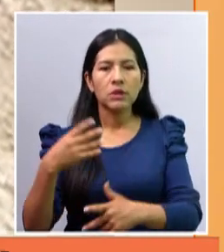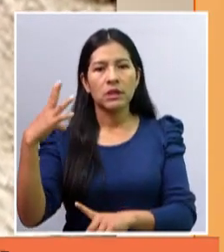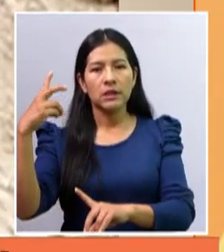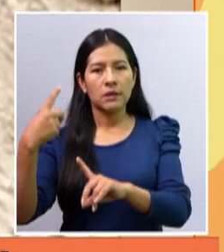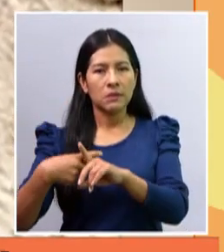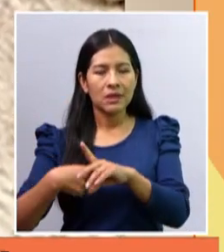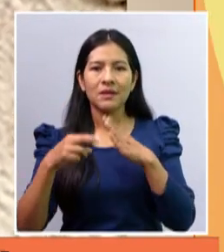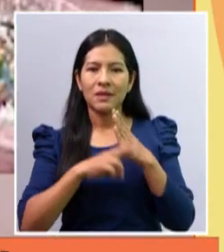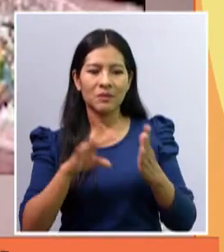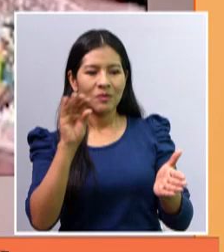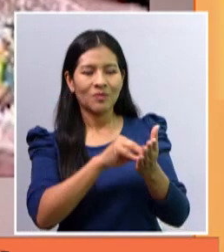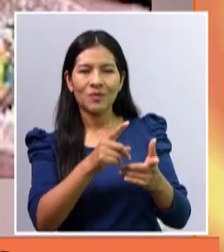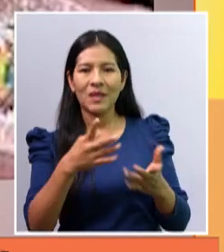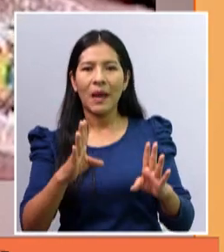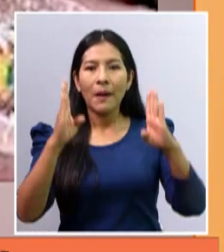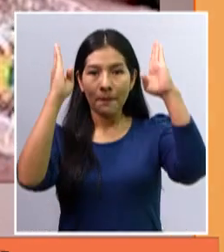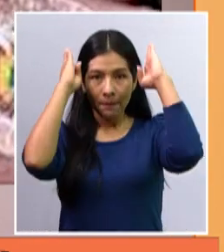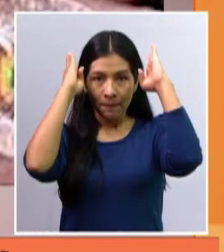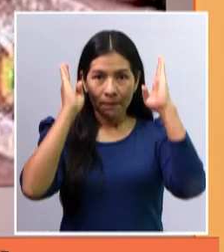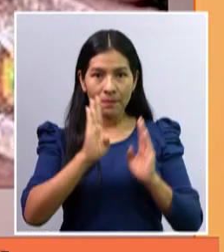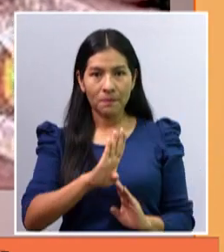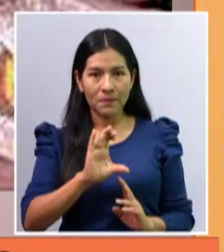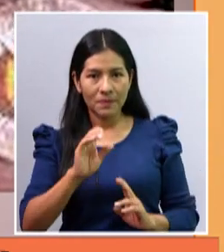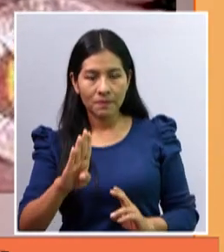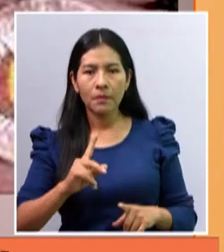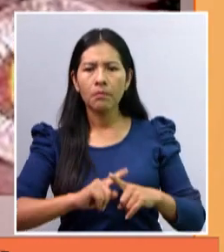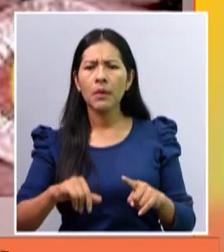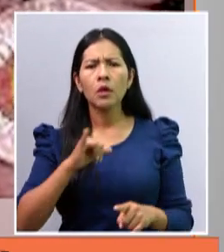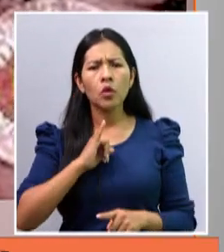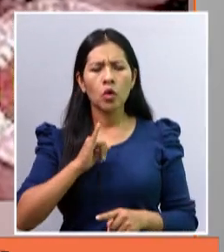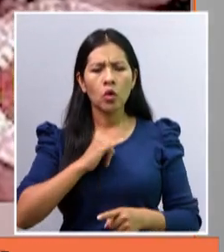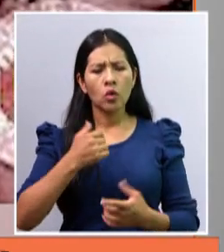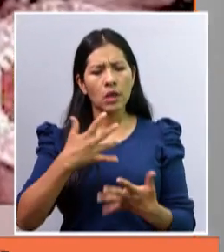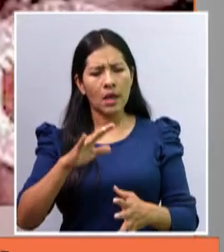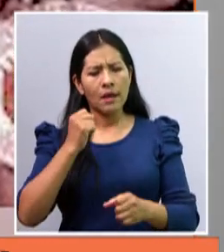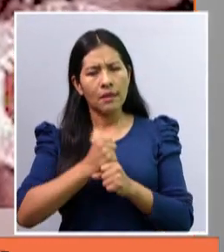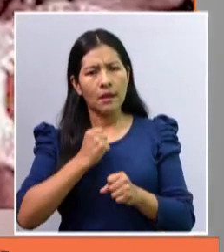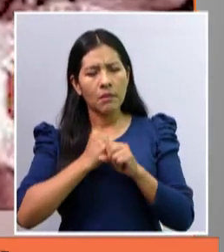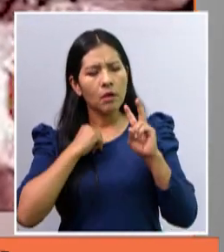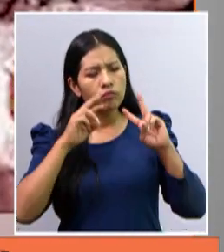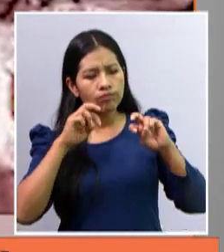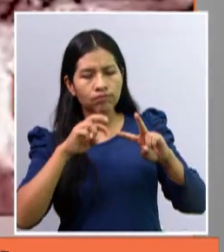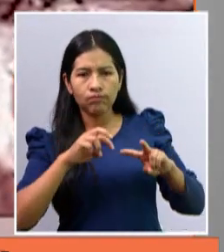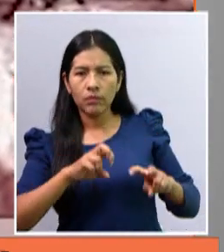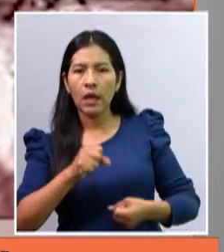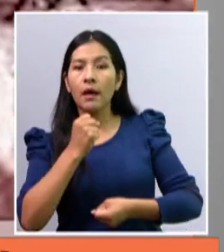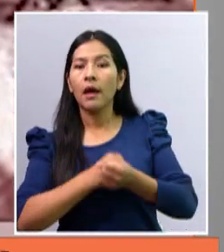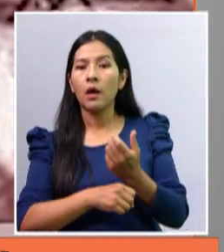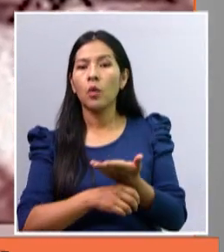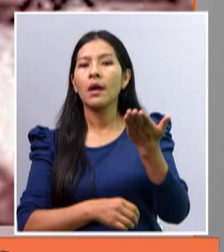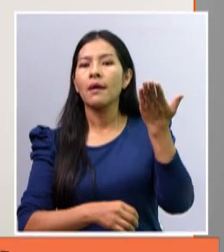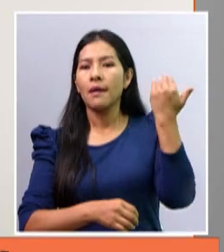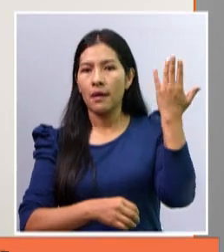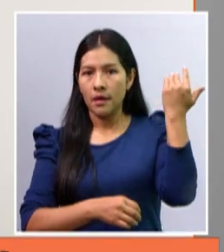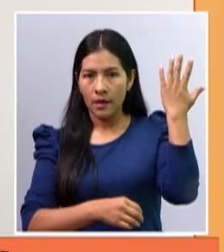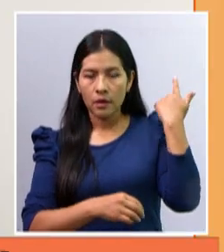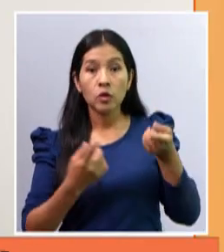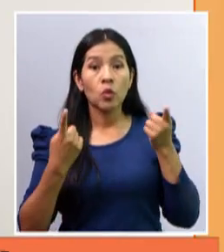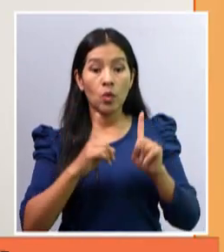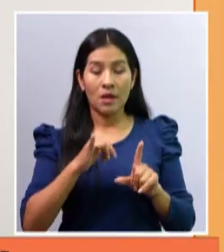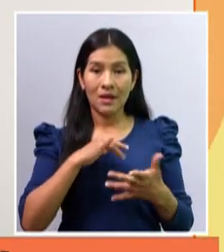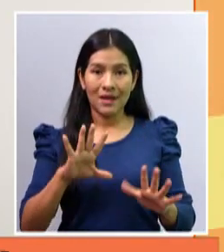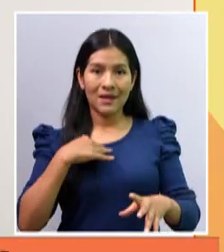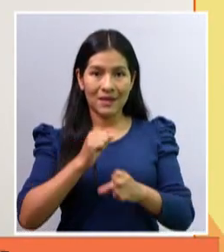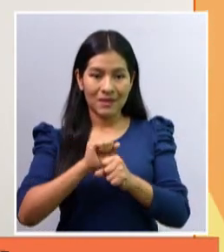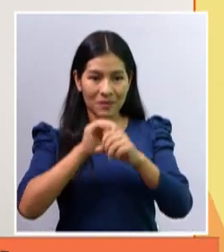Banco Central de Bolivia pero la investigación yo la inicié unos años antes ya cuando estaba haciendo cuando estaba trabajando en